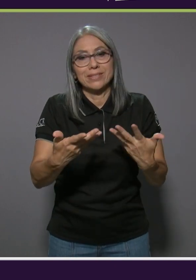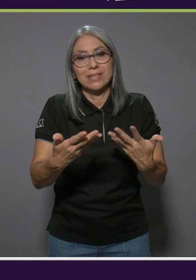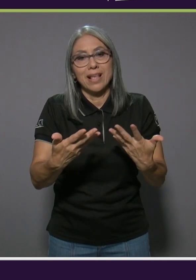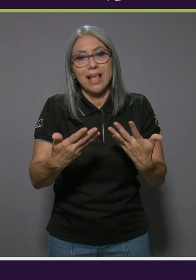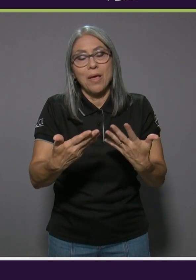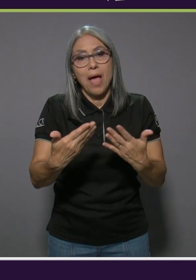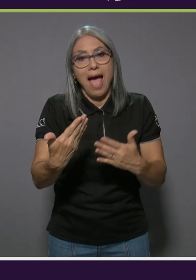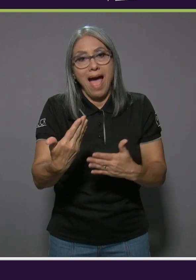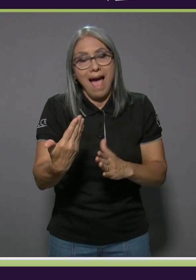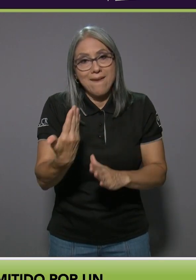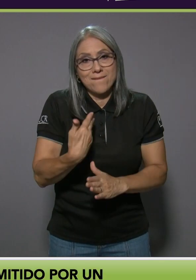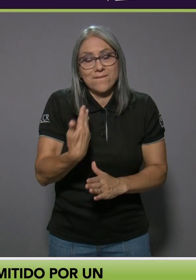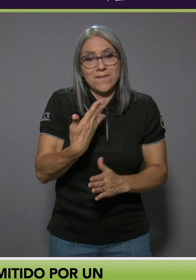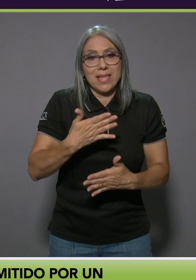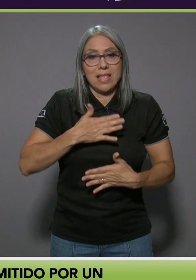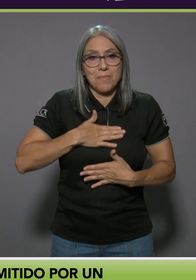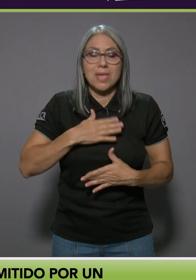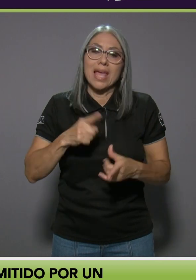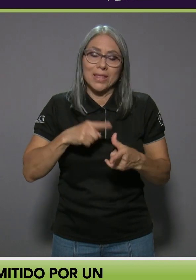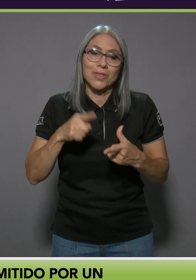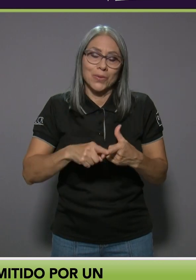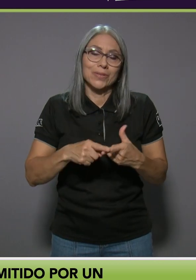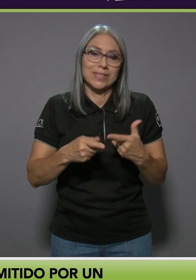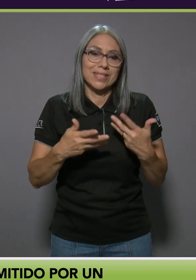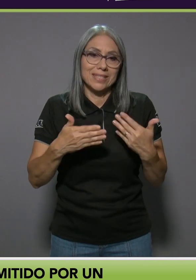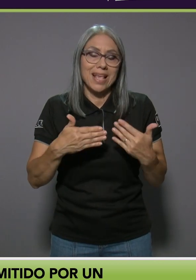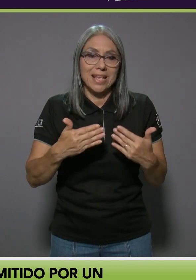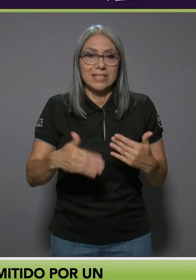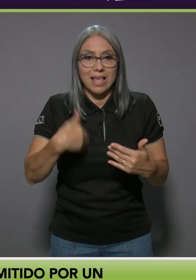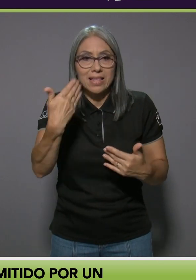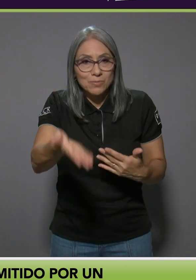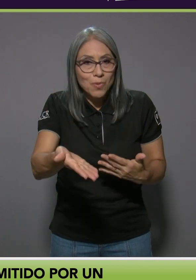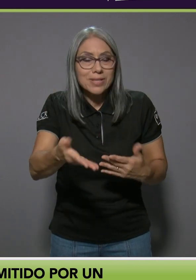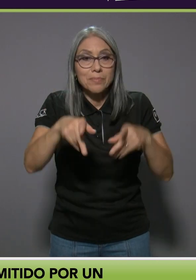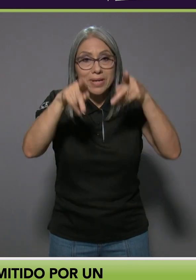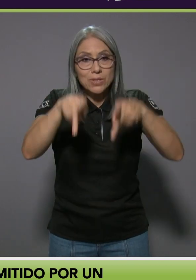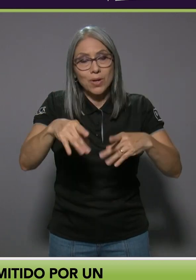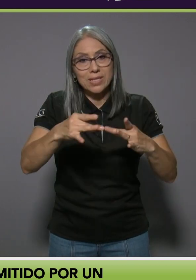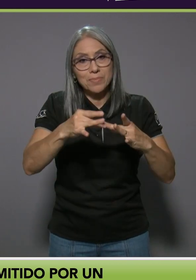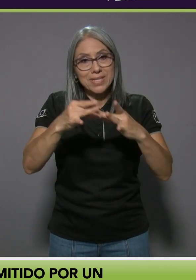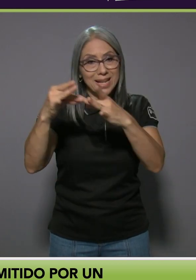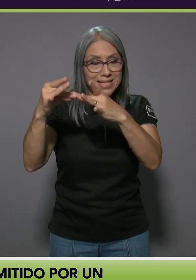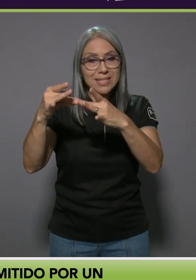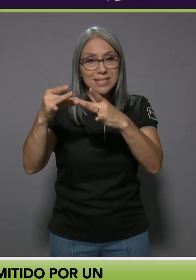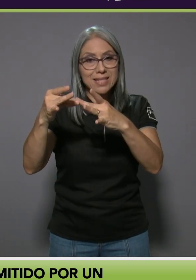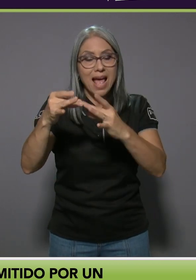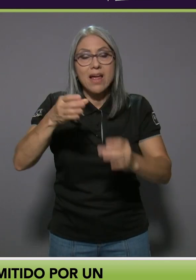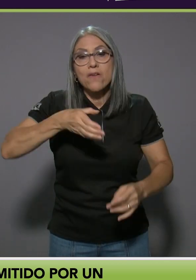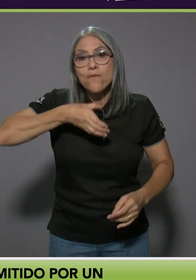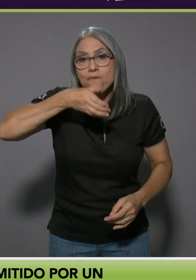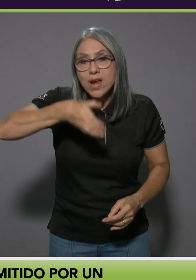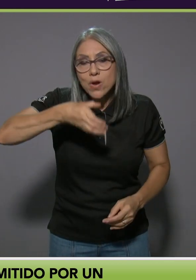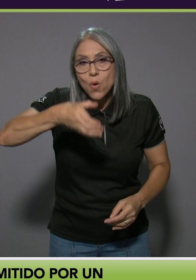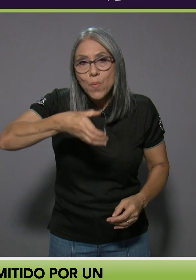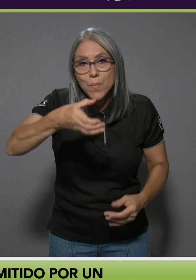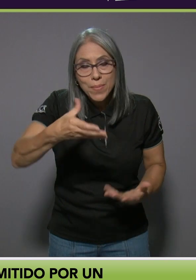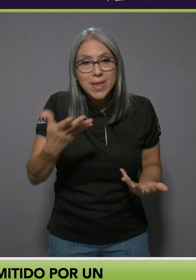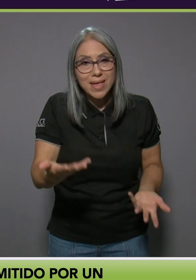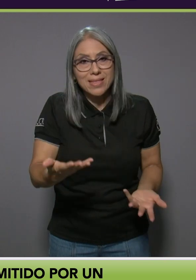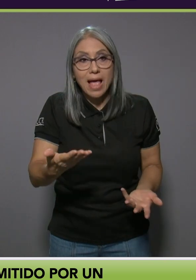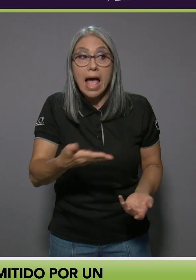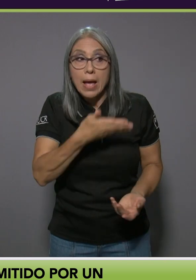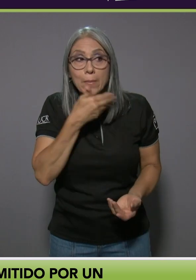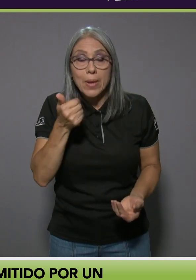es recomendada, por decirlo así, por los especialistas que me están tratando a mí, de por qué no